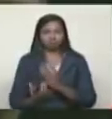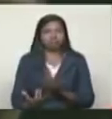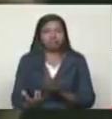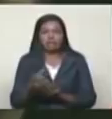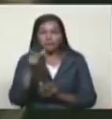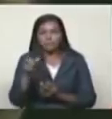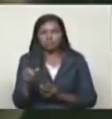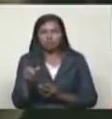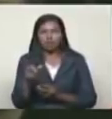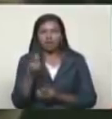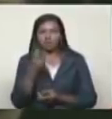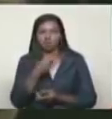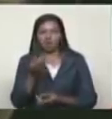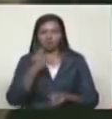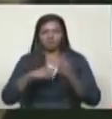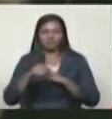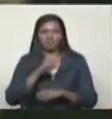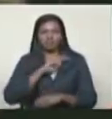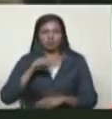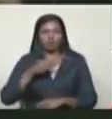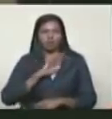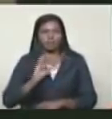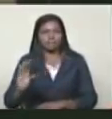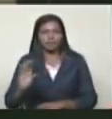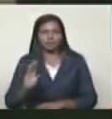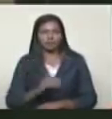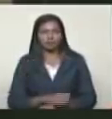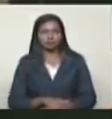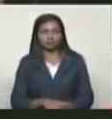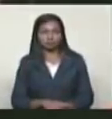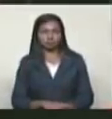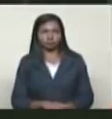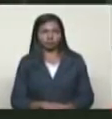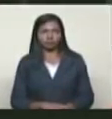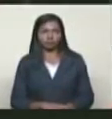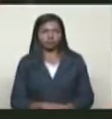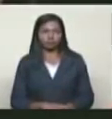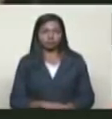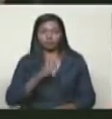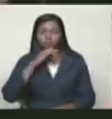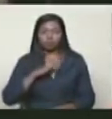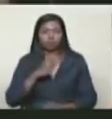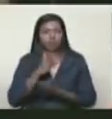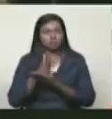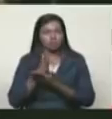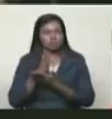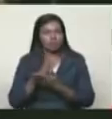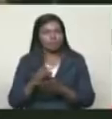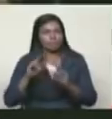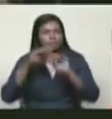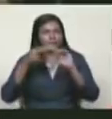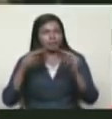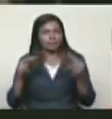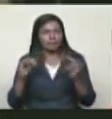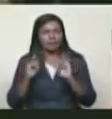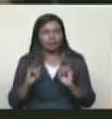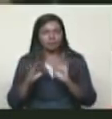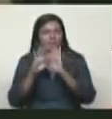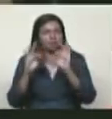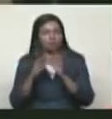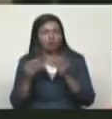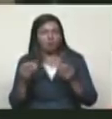los que no defienden a su tierra. Nuestra gran victoria siempre será la paz. Ha sido